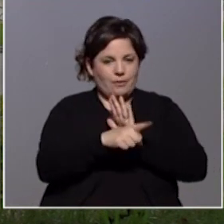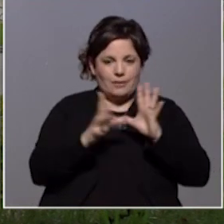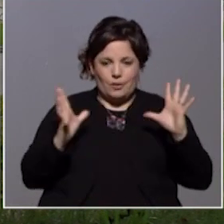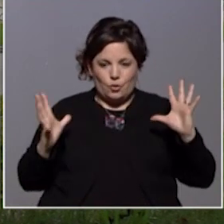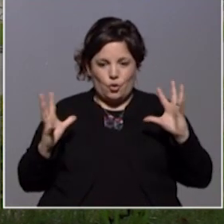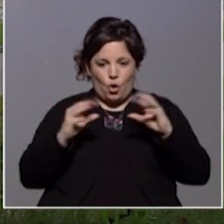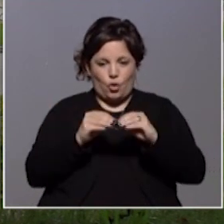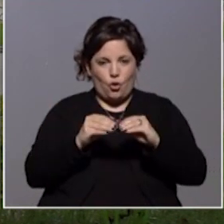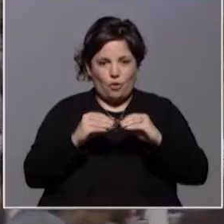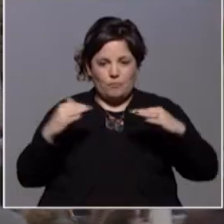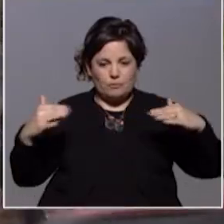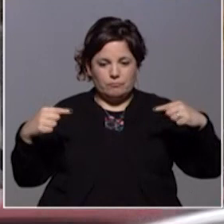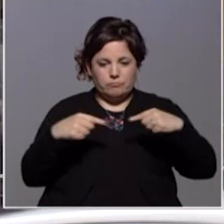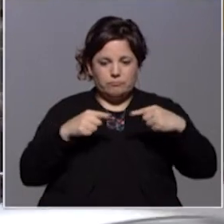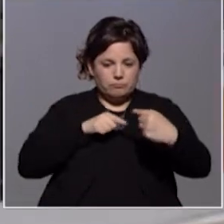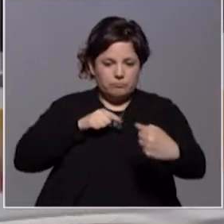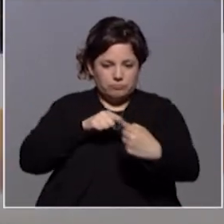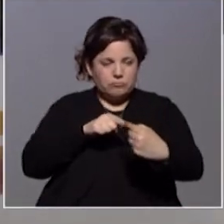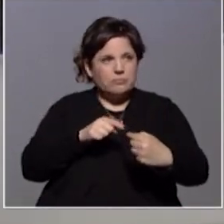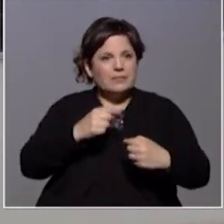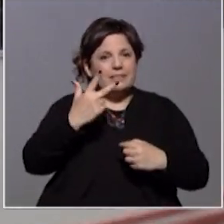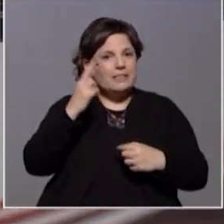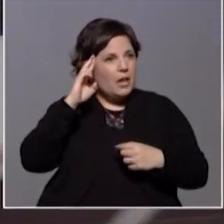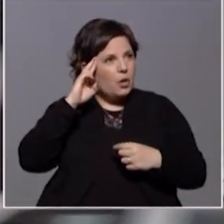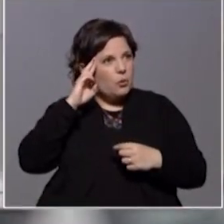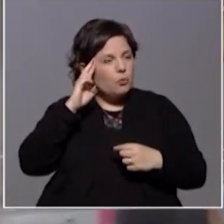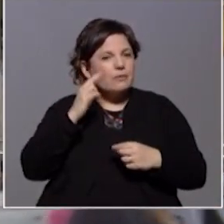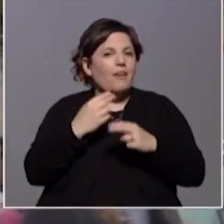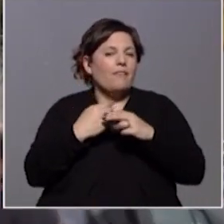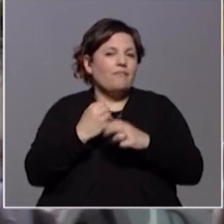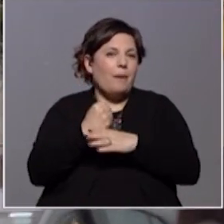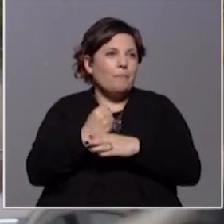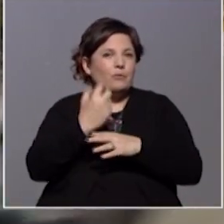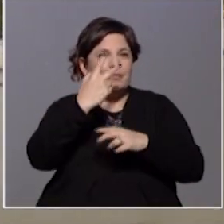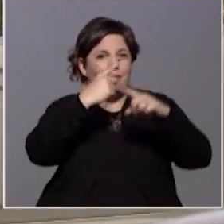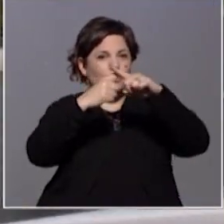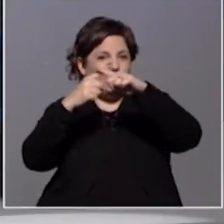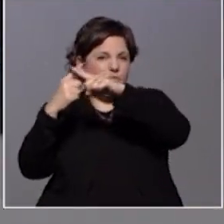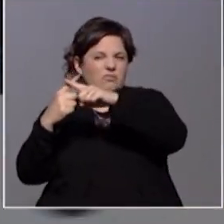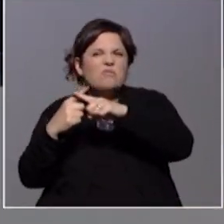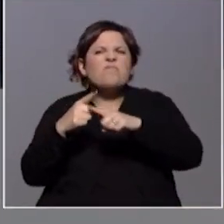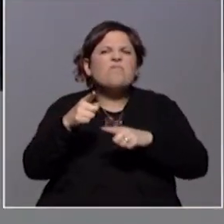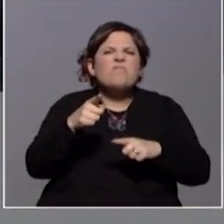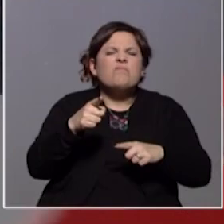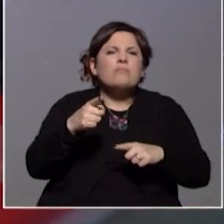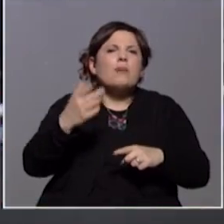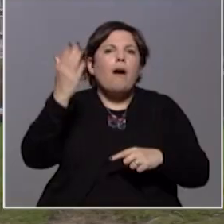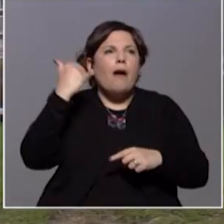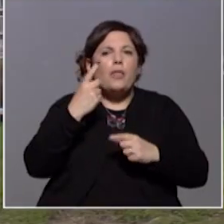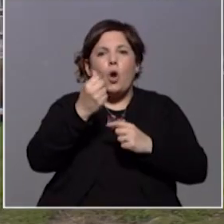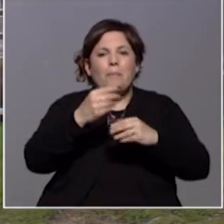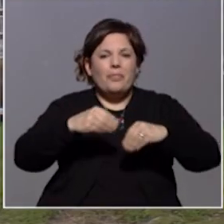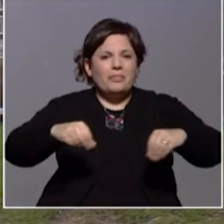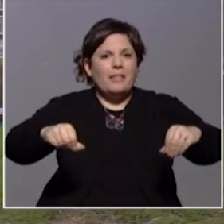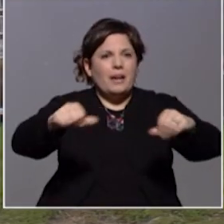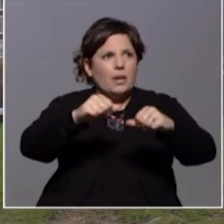Montevideo. Las Tres Cruces y el famoso Tres Cruces que se denomina esta zona, en realidad era debido a que cuando se compran los terrenos